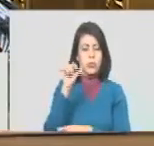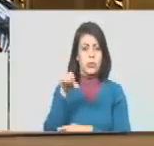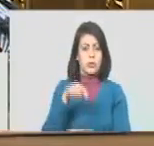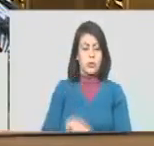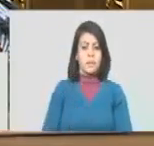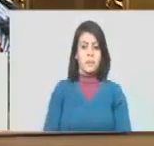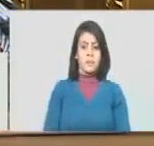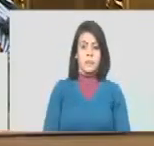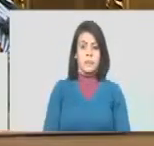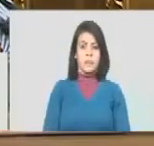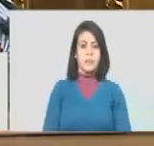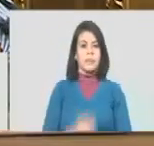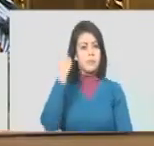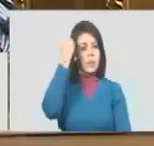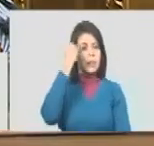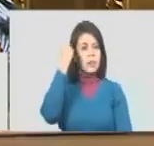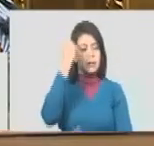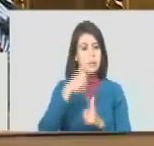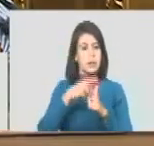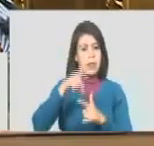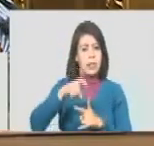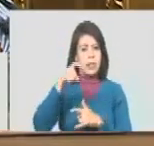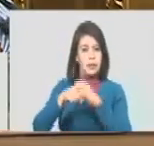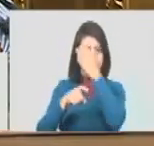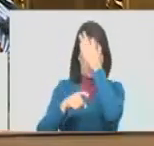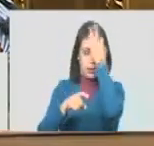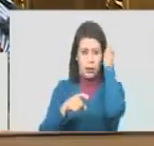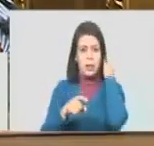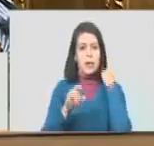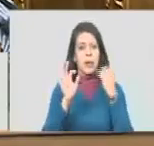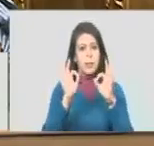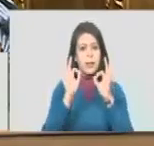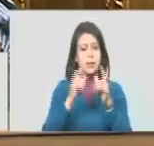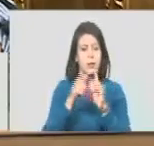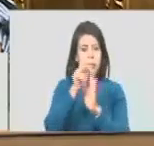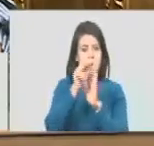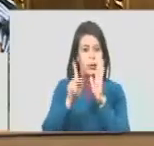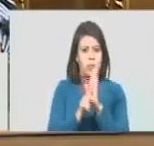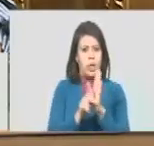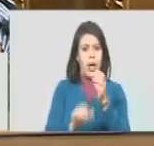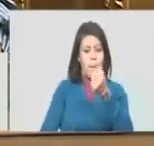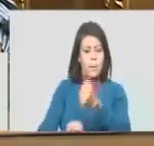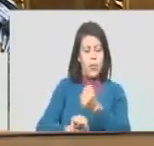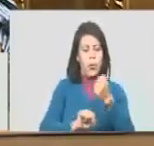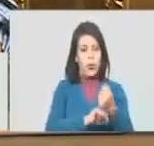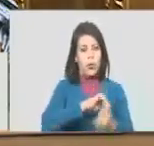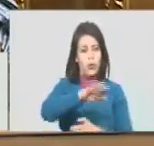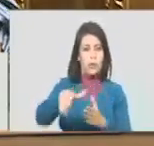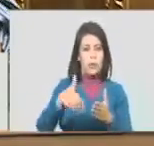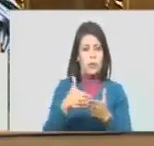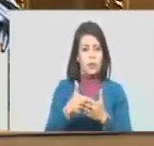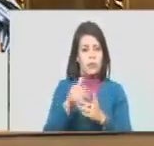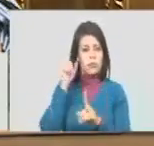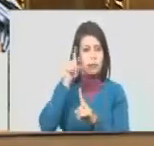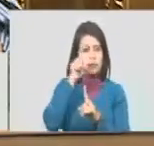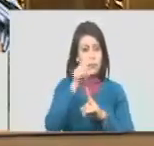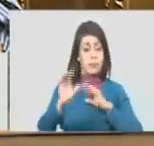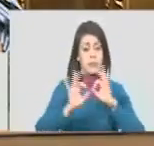espectro autista, considerando sus necesidades específicas mediante programas de apoyo directo para la